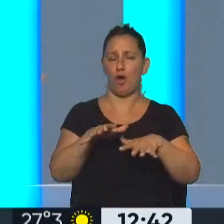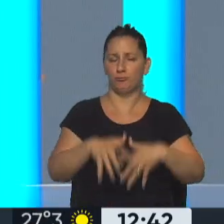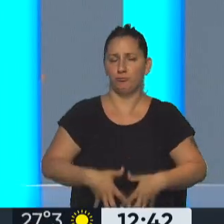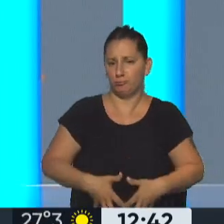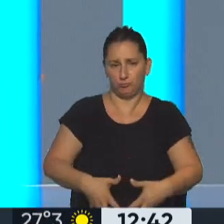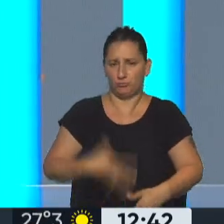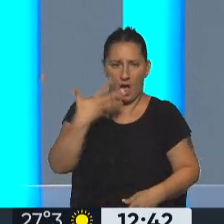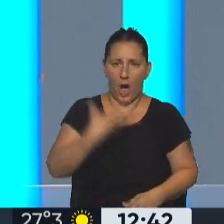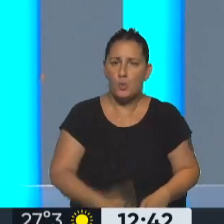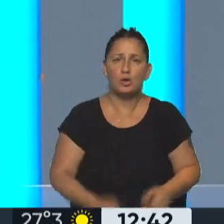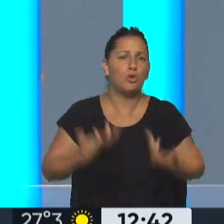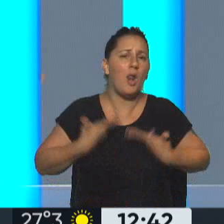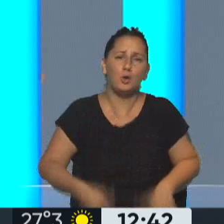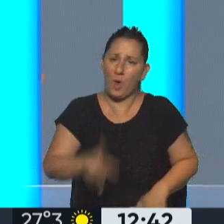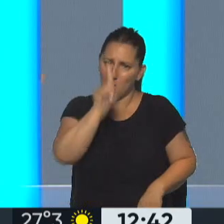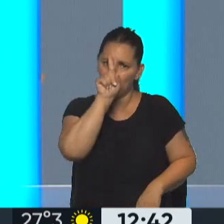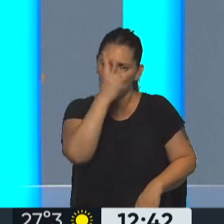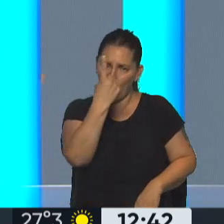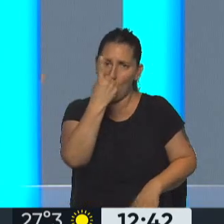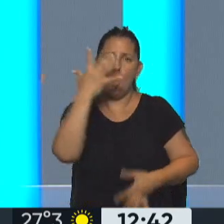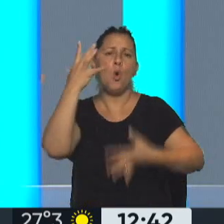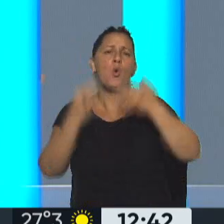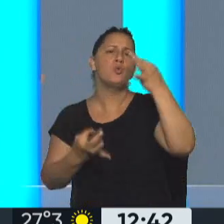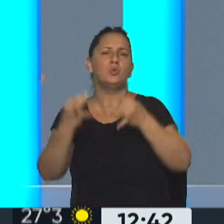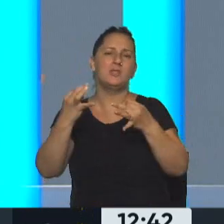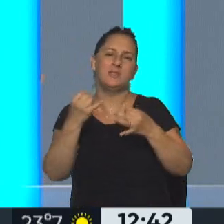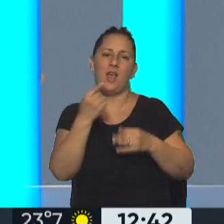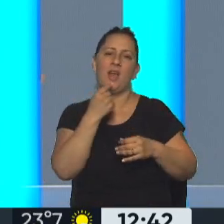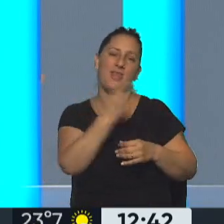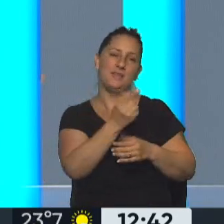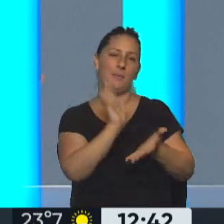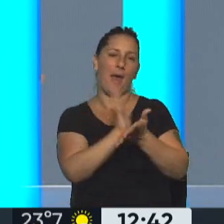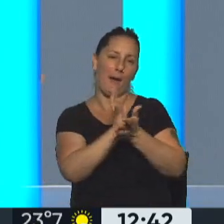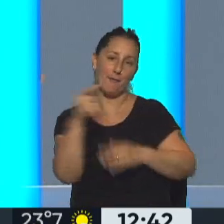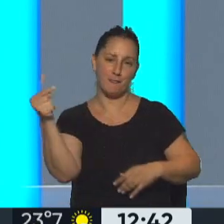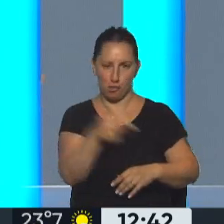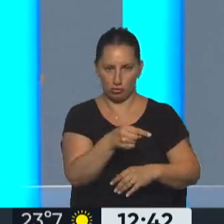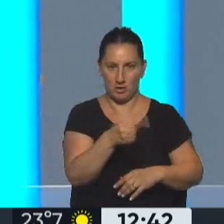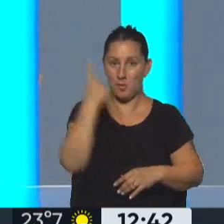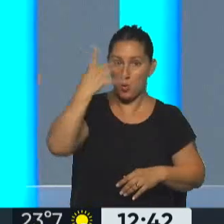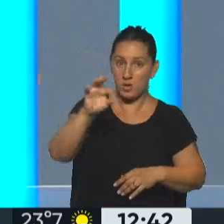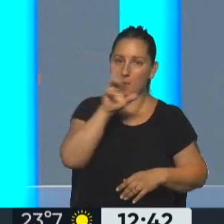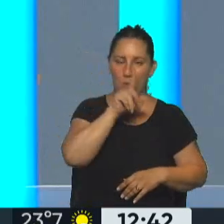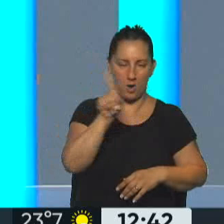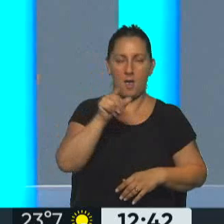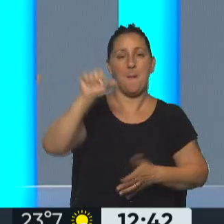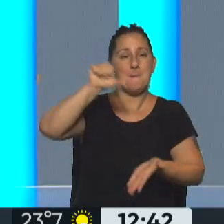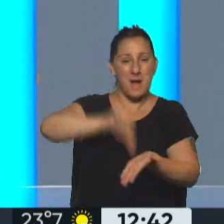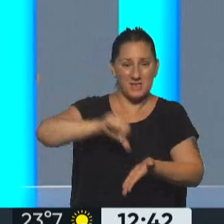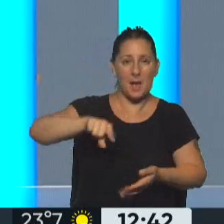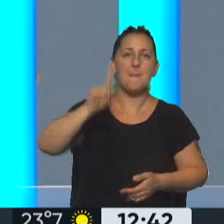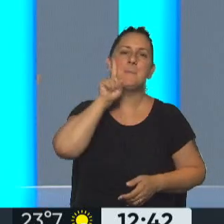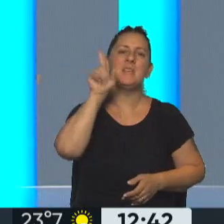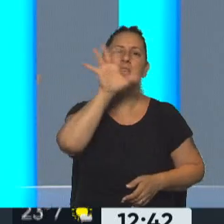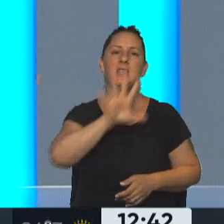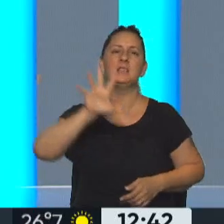en Ni más ni menos que un aborto espontáneo digamos la justicia le pone ese nombre para poder criminalizarlas no es la única en el país tenemos